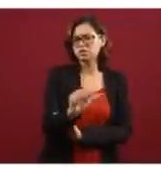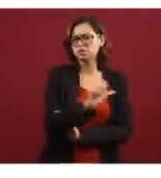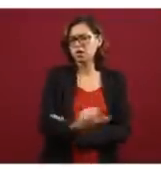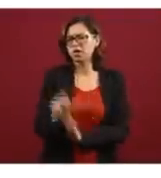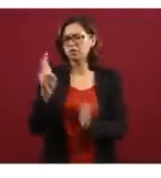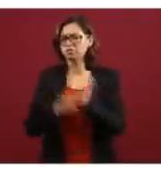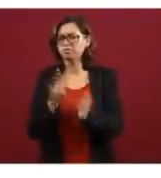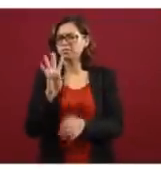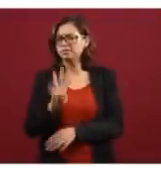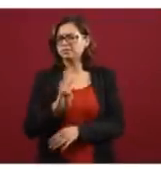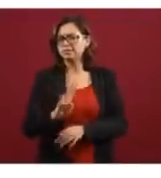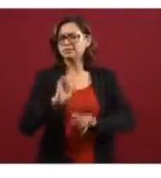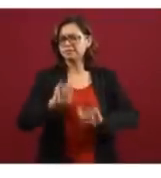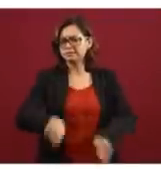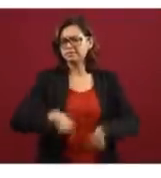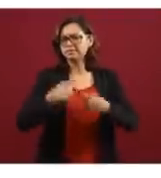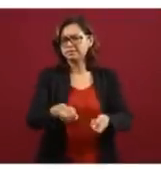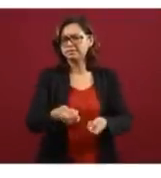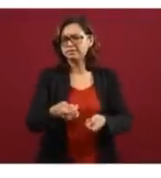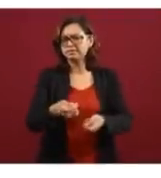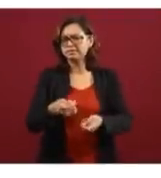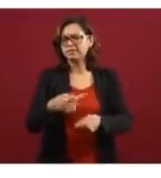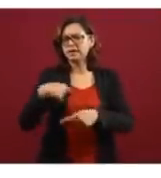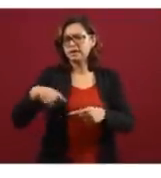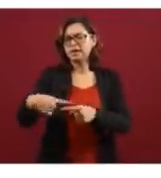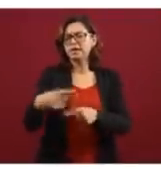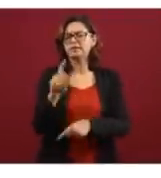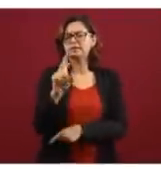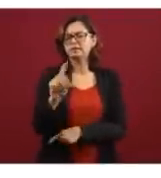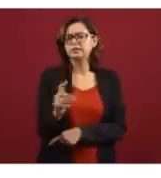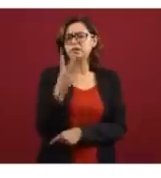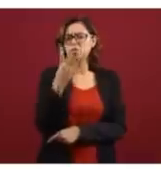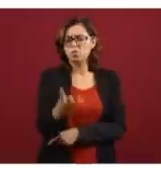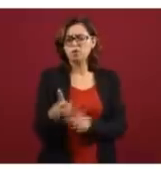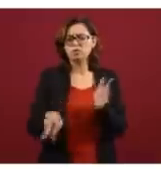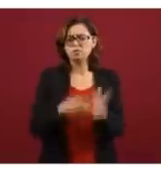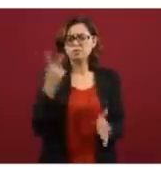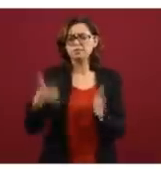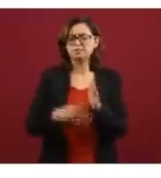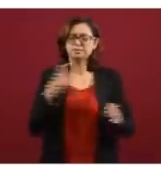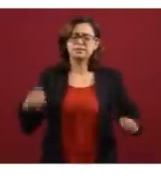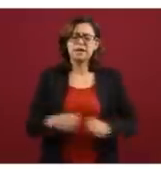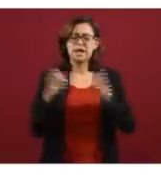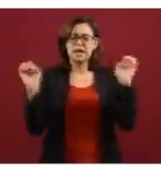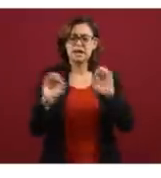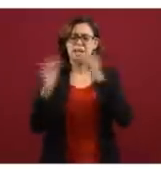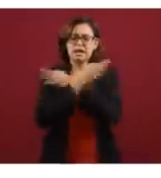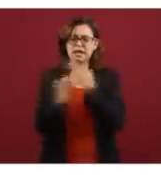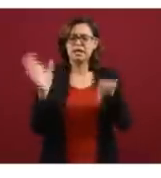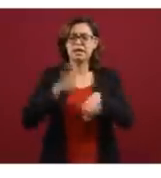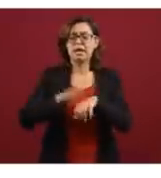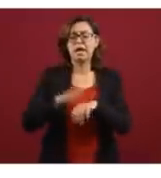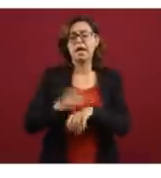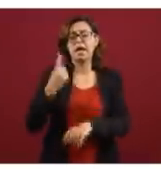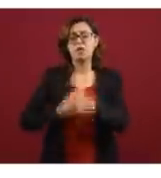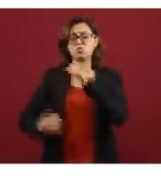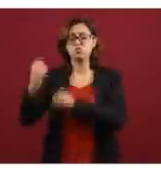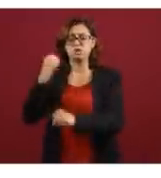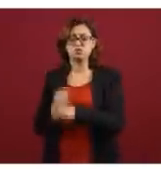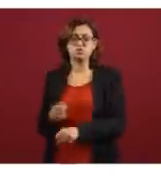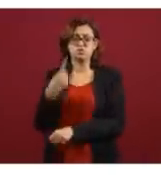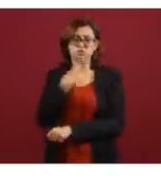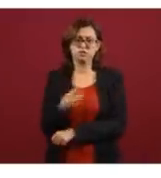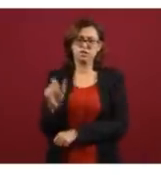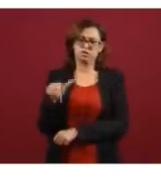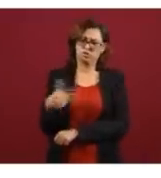2018-2019. Se han otorgado a lo que va del año 34 declaratorias de emergencia en comparación con las 112 que habían